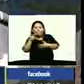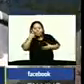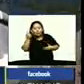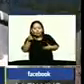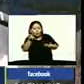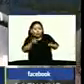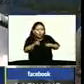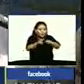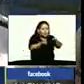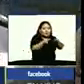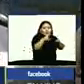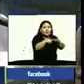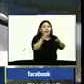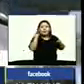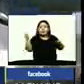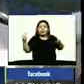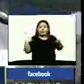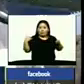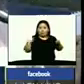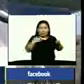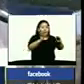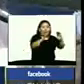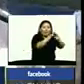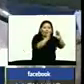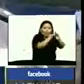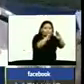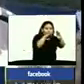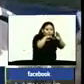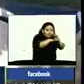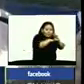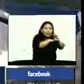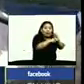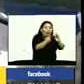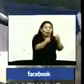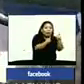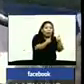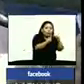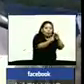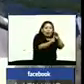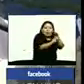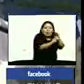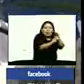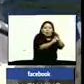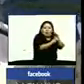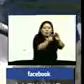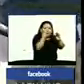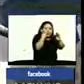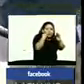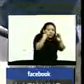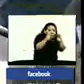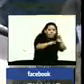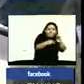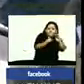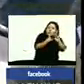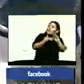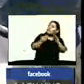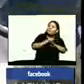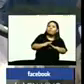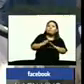hacían del conocimiento que en una casa al interior de la misma tenían a una persona privada de libertad y estaban refugiados varios pandilleros.